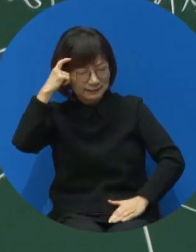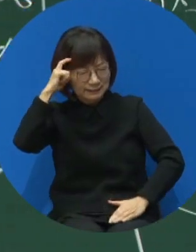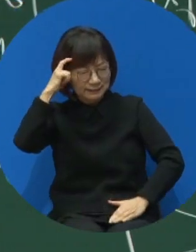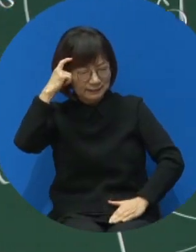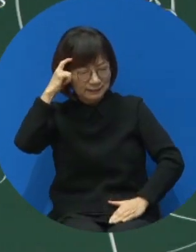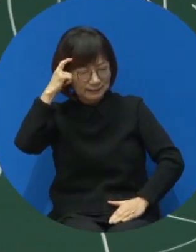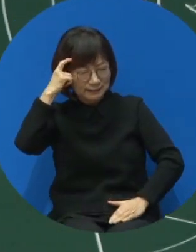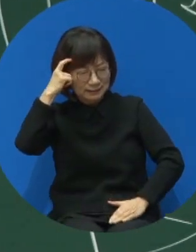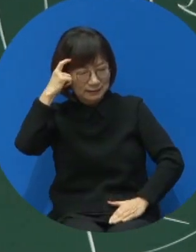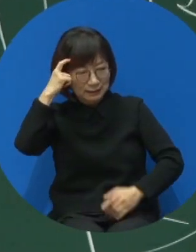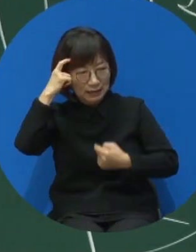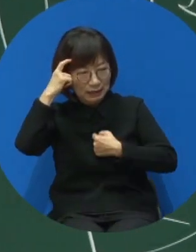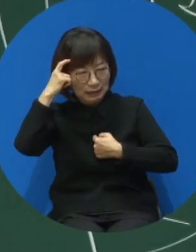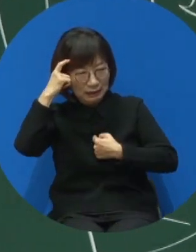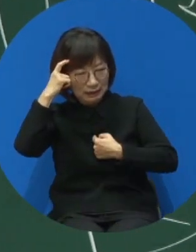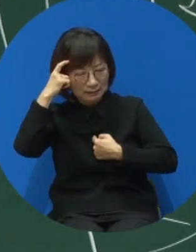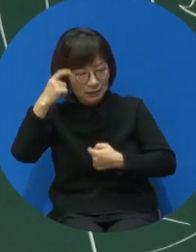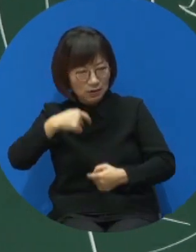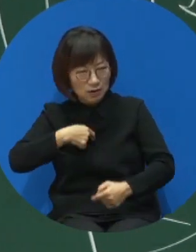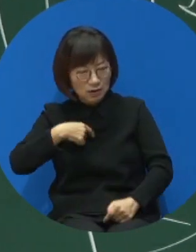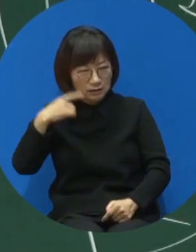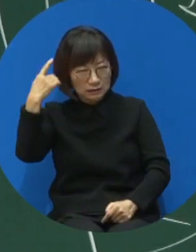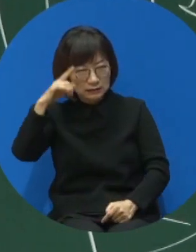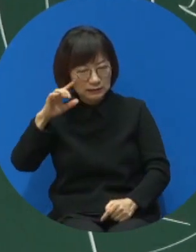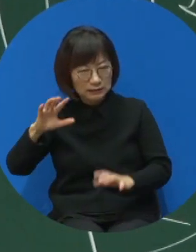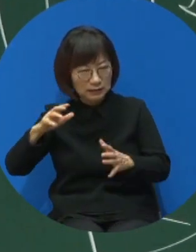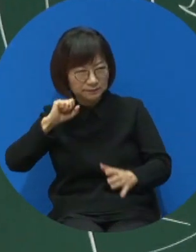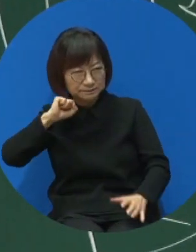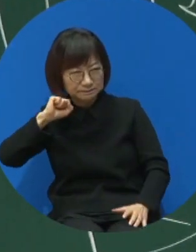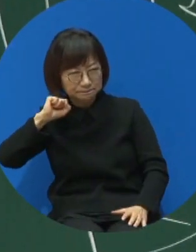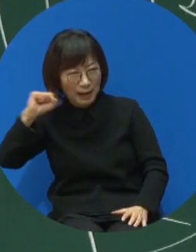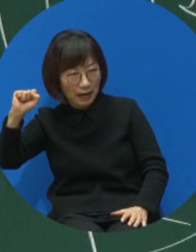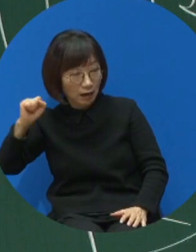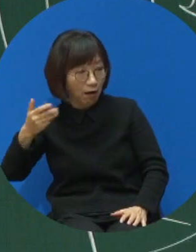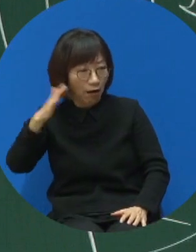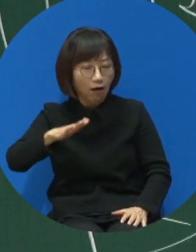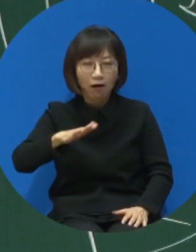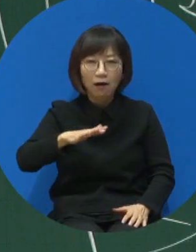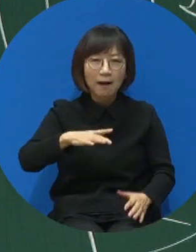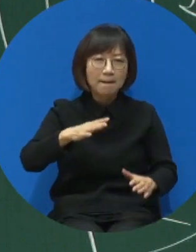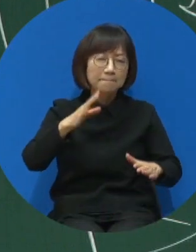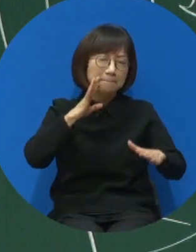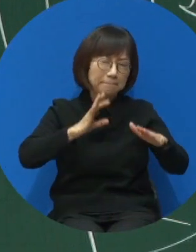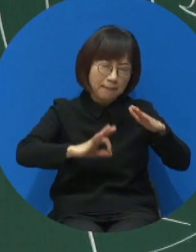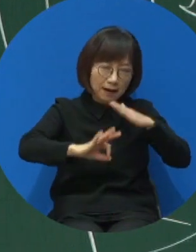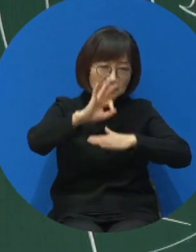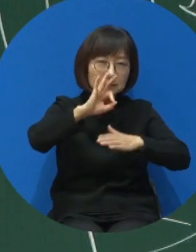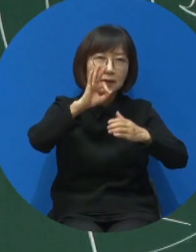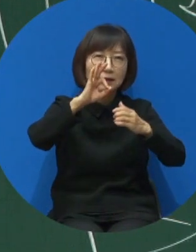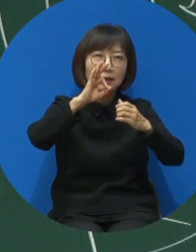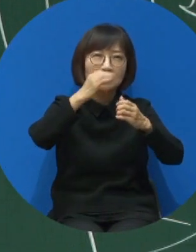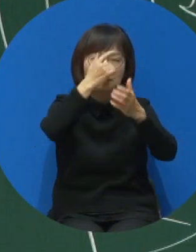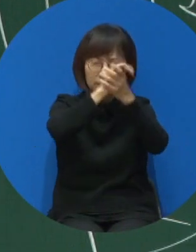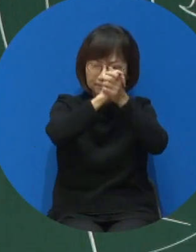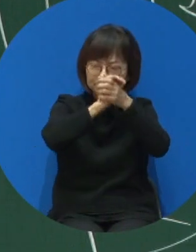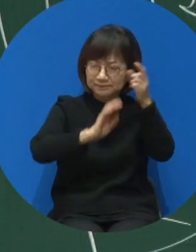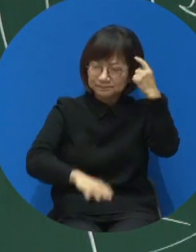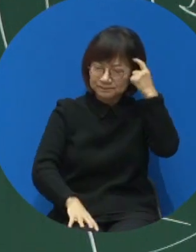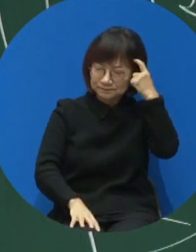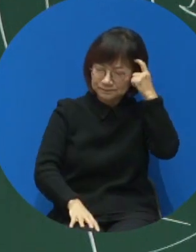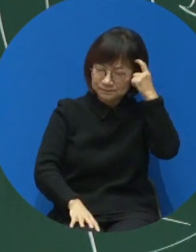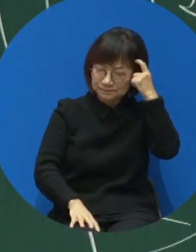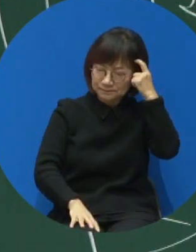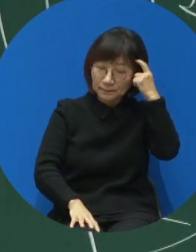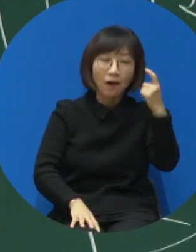ronquidos por el contrario oren toda la noche chavales van siendo alguien de dos canales medio de sinatra es un tiempo corto pero ahora no lo